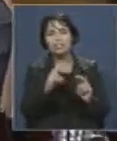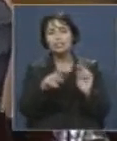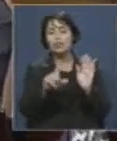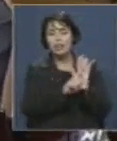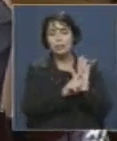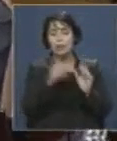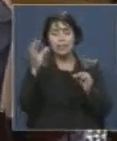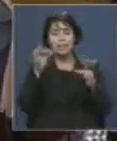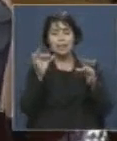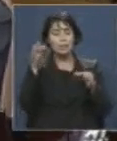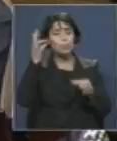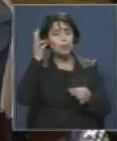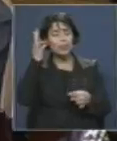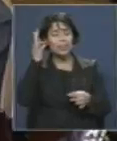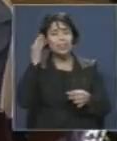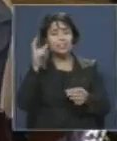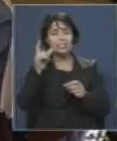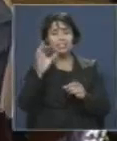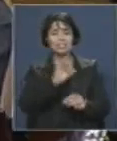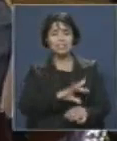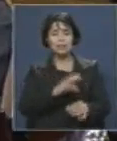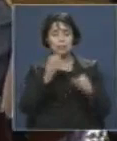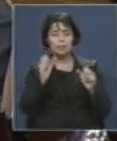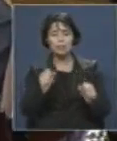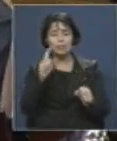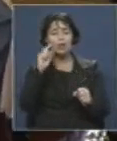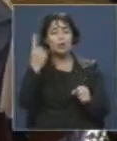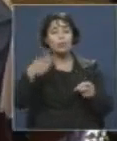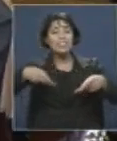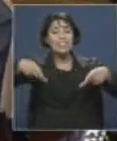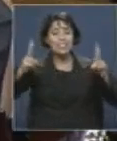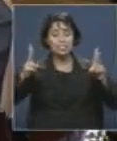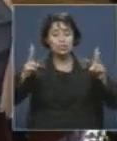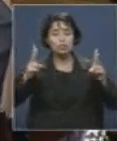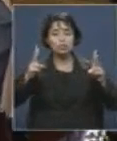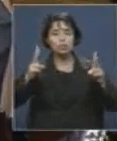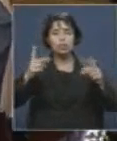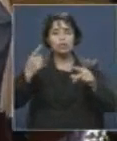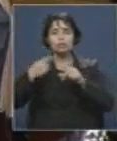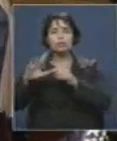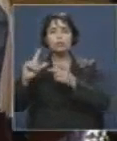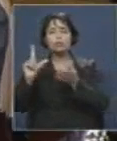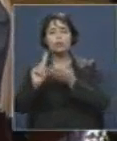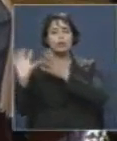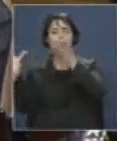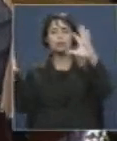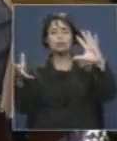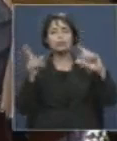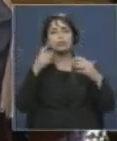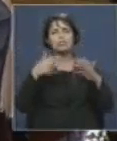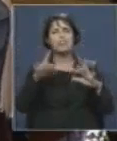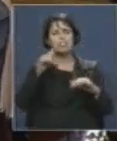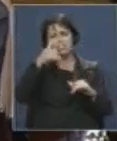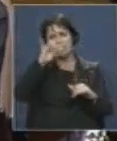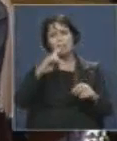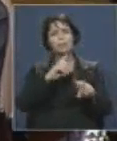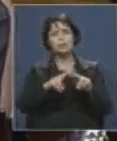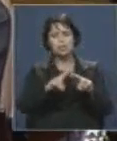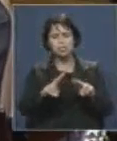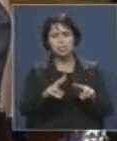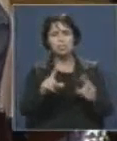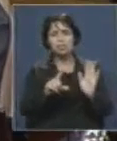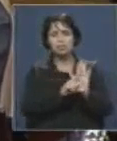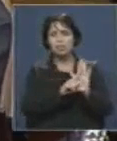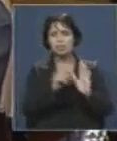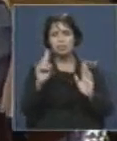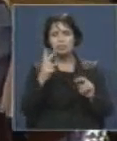que las mujeres chilenas tuvieran, aunque fuera parcialmente, un derecho que en el resto del mundo las mujeres tienen desde hace mucho tiempo. Esta ley no se hizo